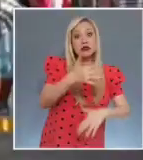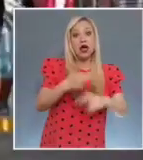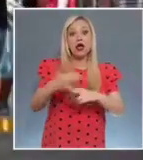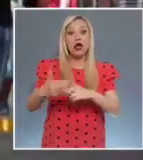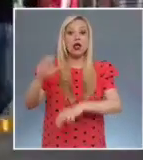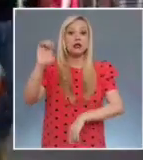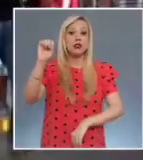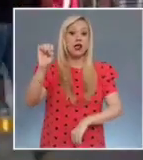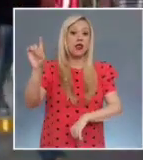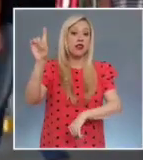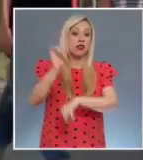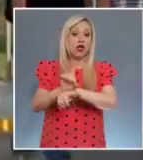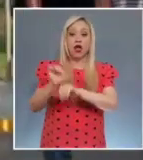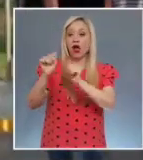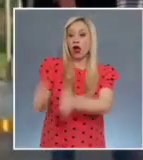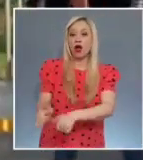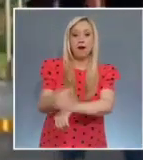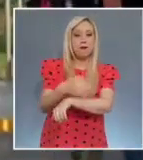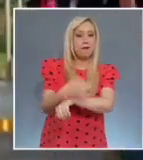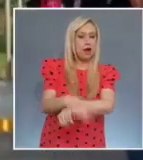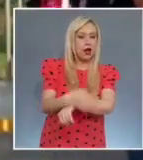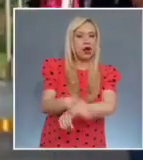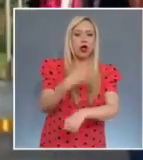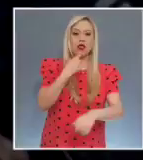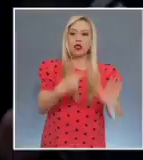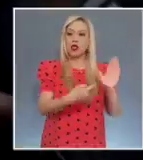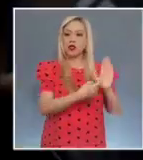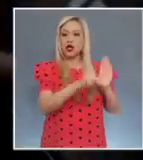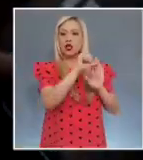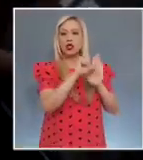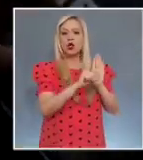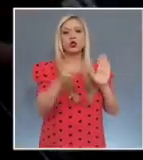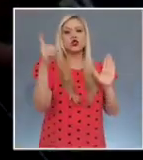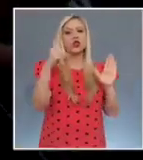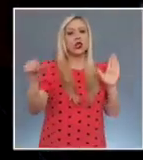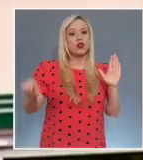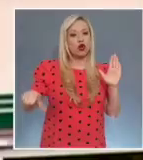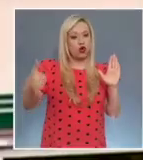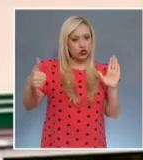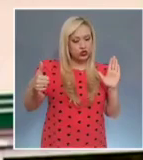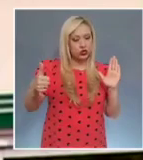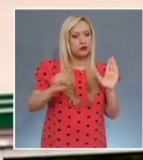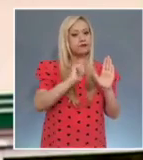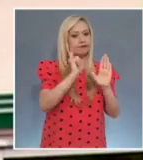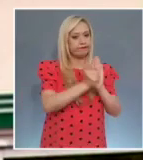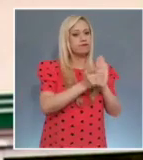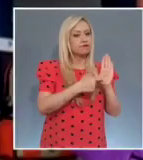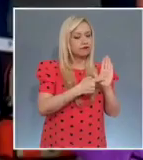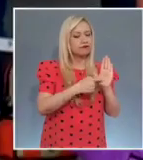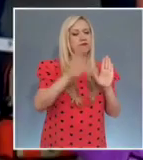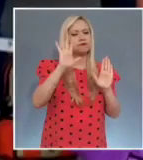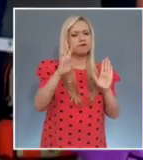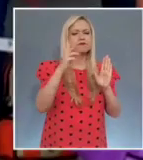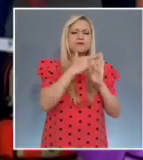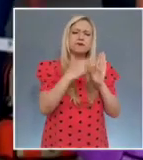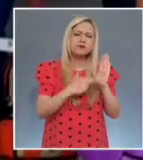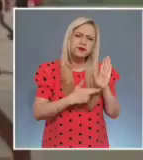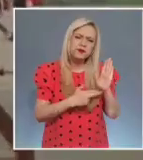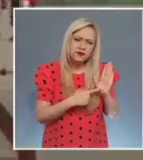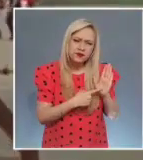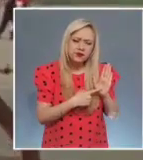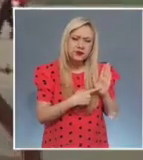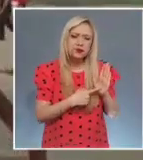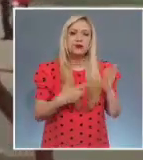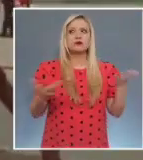alojamiento temporal previstos en el artículo 111 de esa ley de acuerdo con la norma esos plazos son contrarios